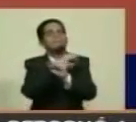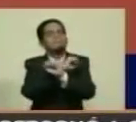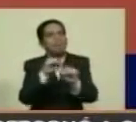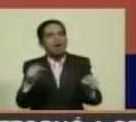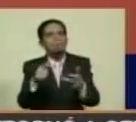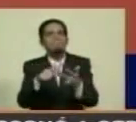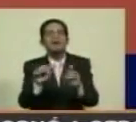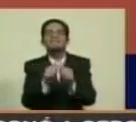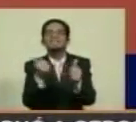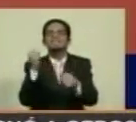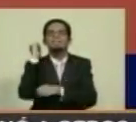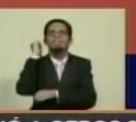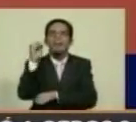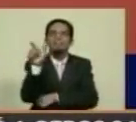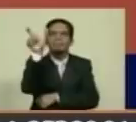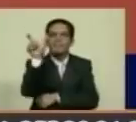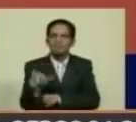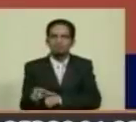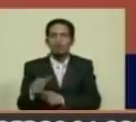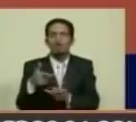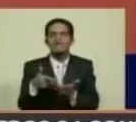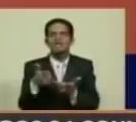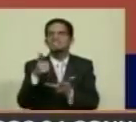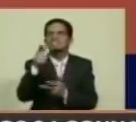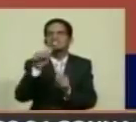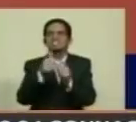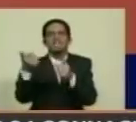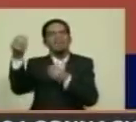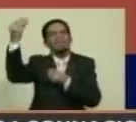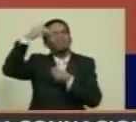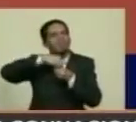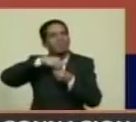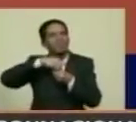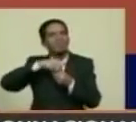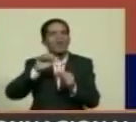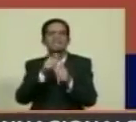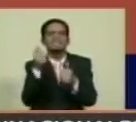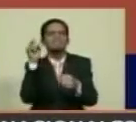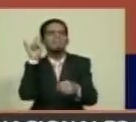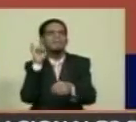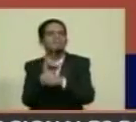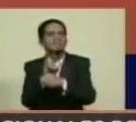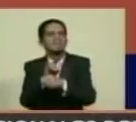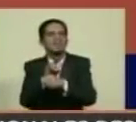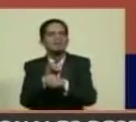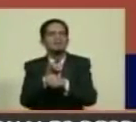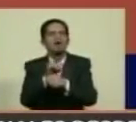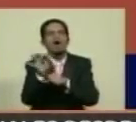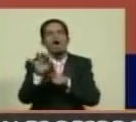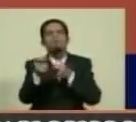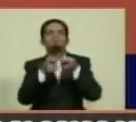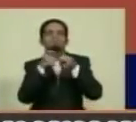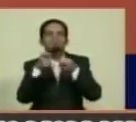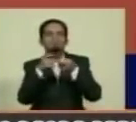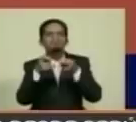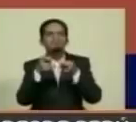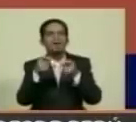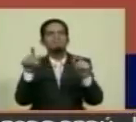magnicidios, golpes militares, invasiones, patrañas en los medios de comunicación.